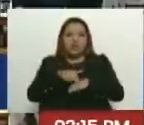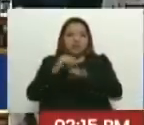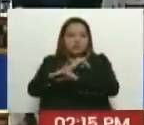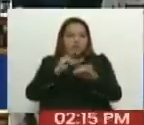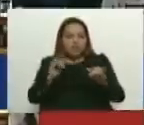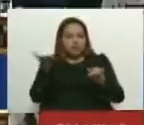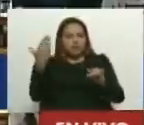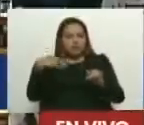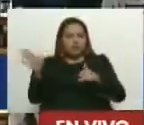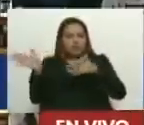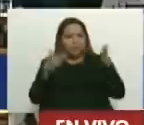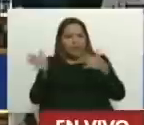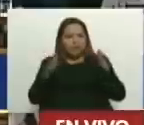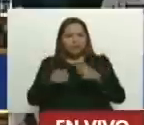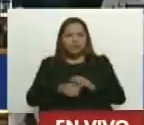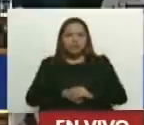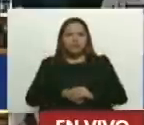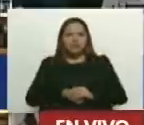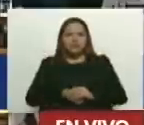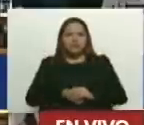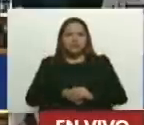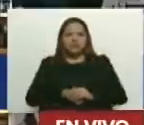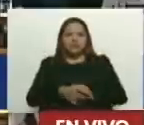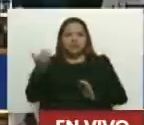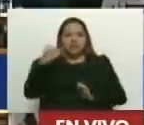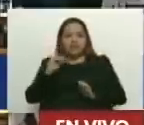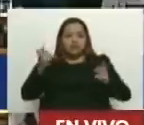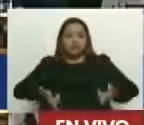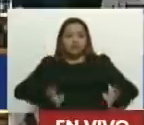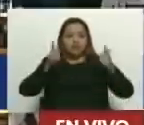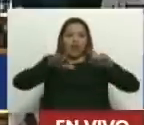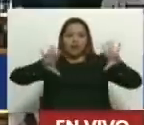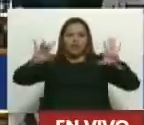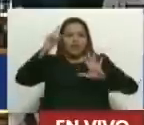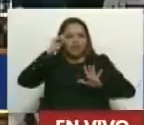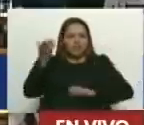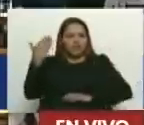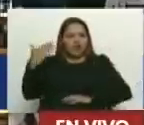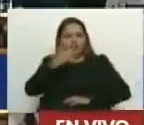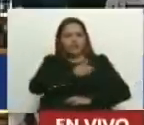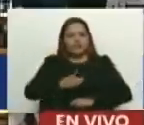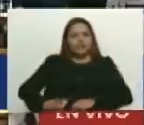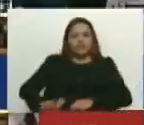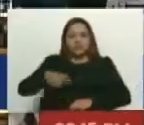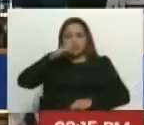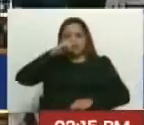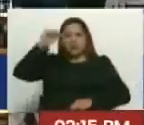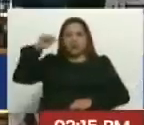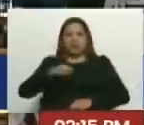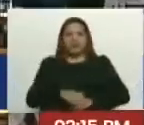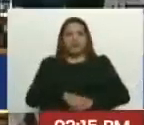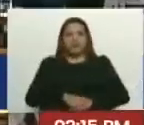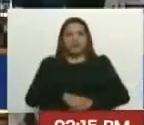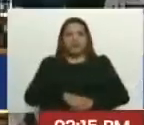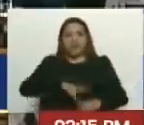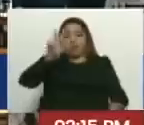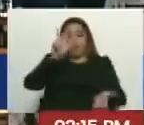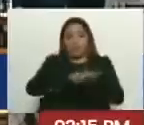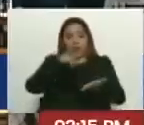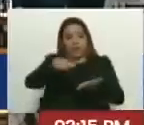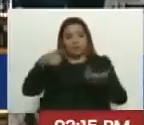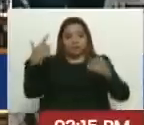de marzo y fue promulgada hace apenas 10 días por el presidente Nicolás Maduro. Promulgada esta ley.